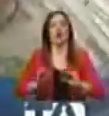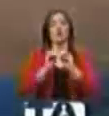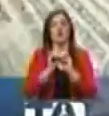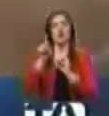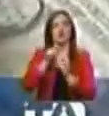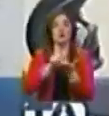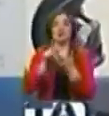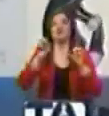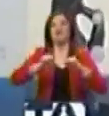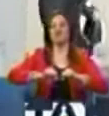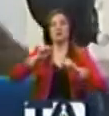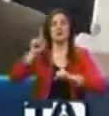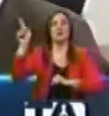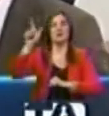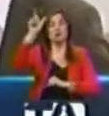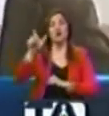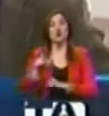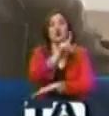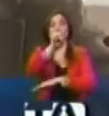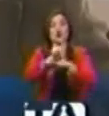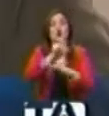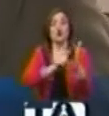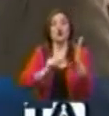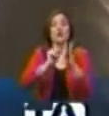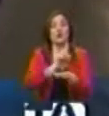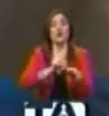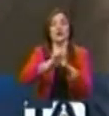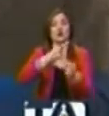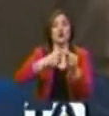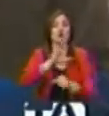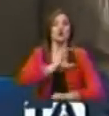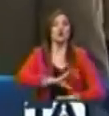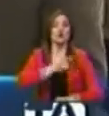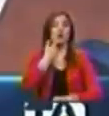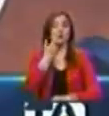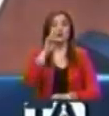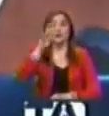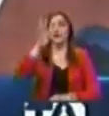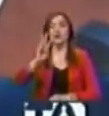del tributo. Según Santiago Betancourt, director tributario del Distrito Metropolitano de Quito, el